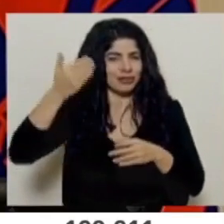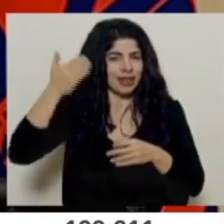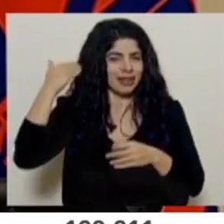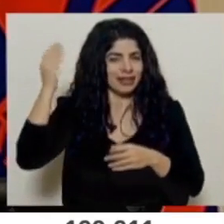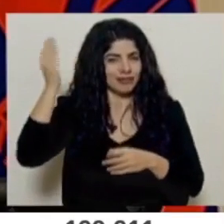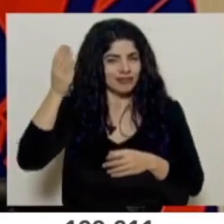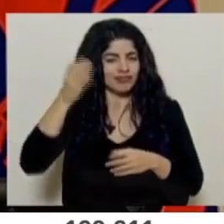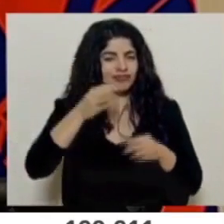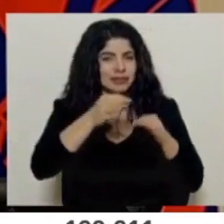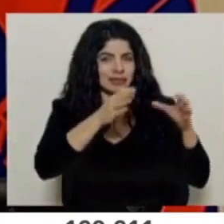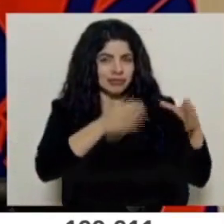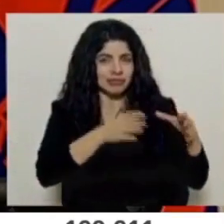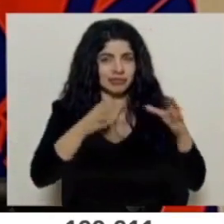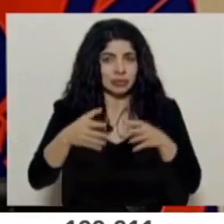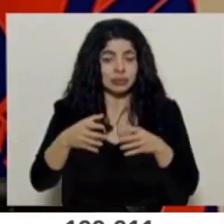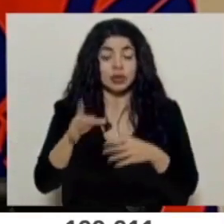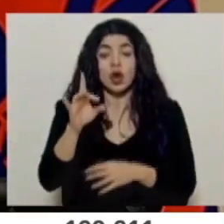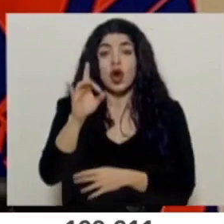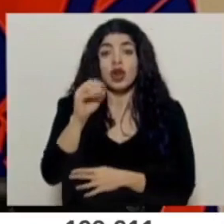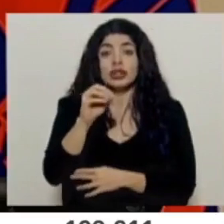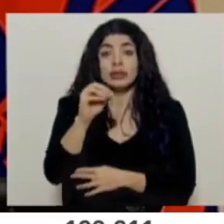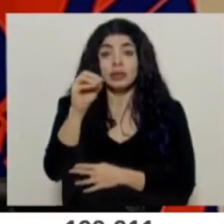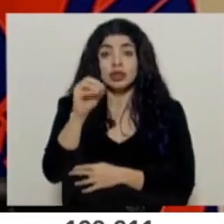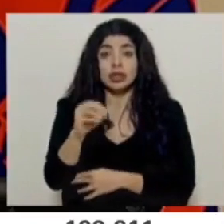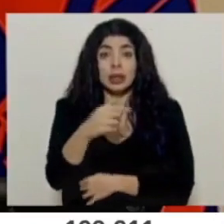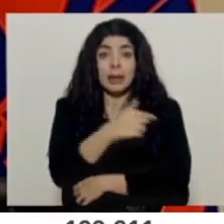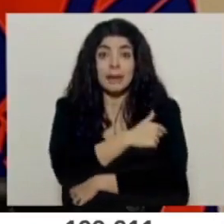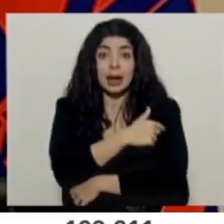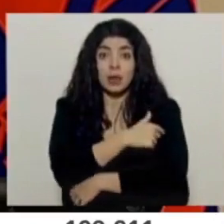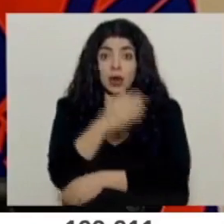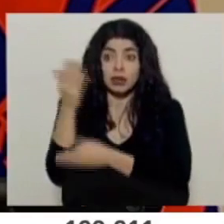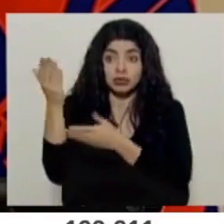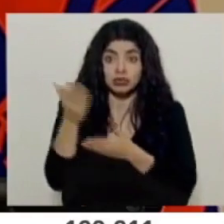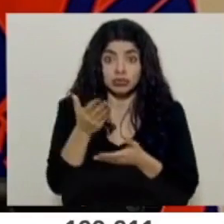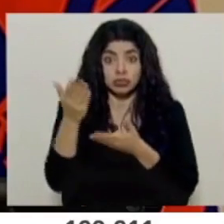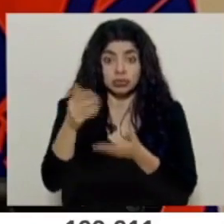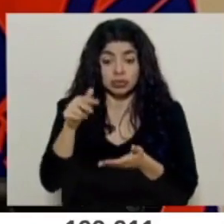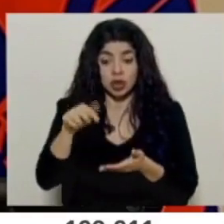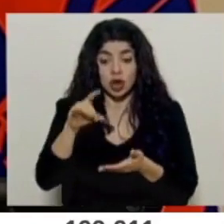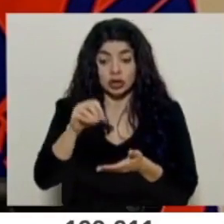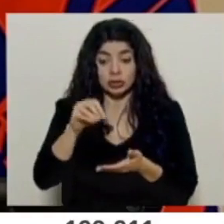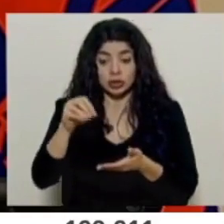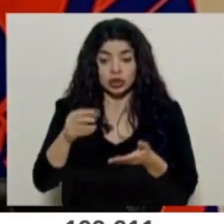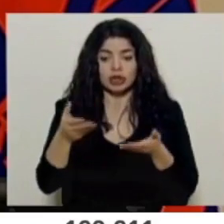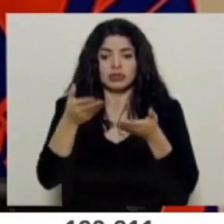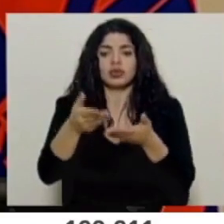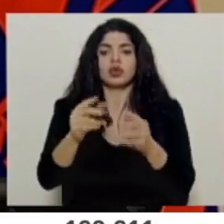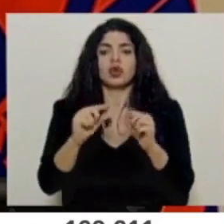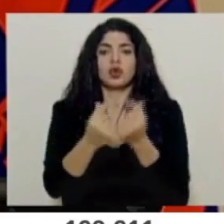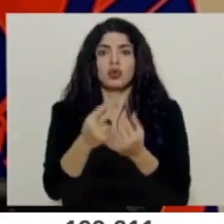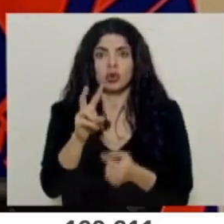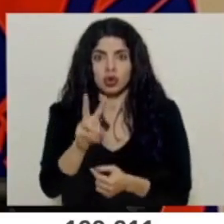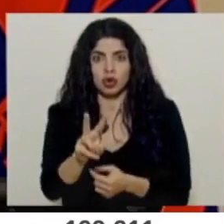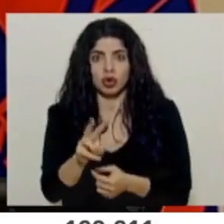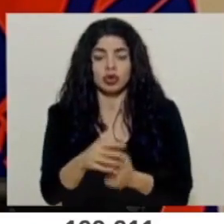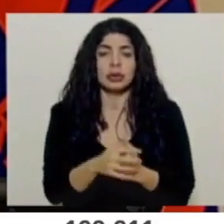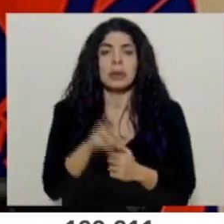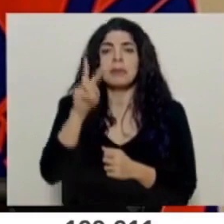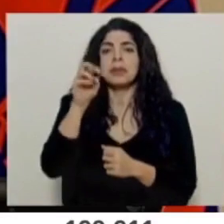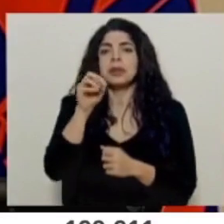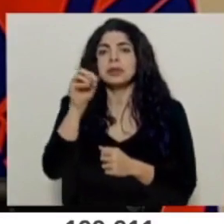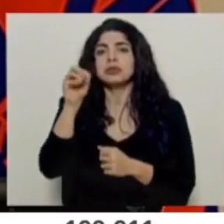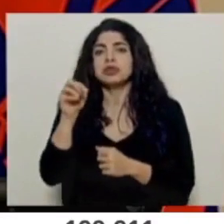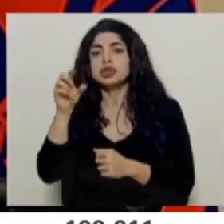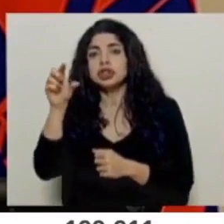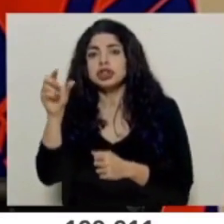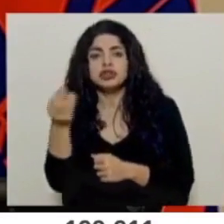anteriores, donde un 80% de las dosis que se reciben se destinan al grupo 2 y un 20% se destinan al